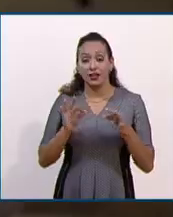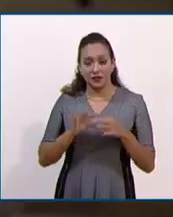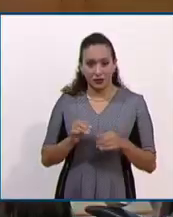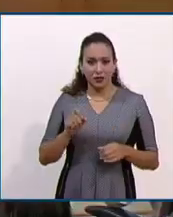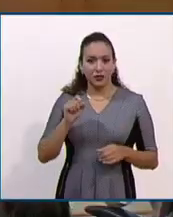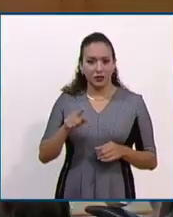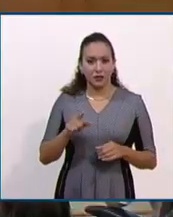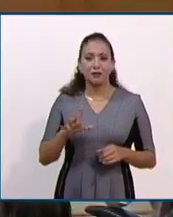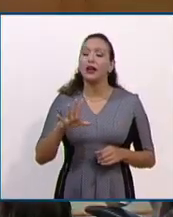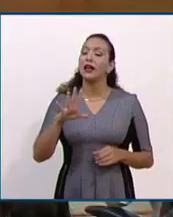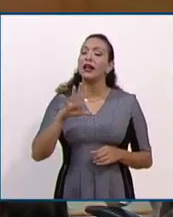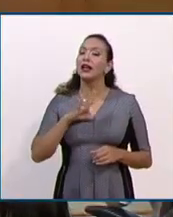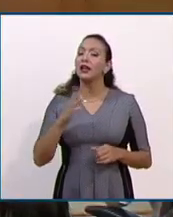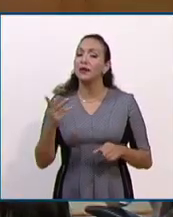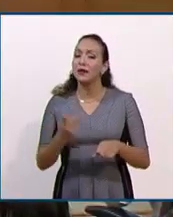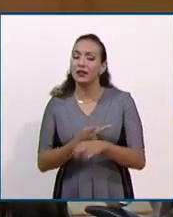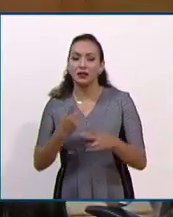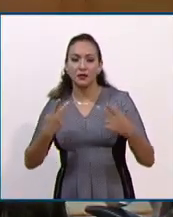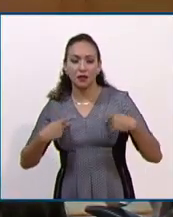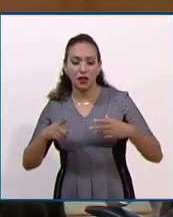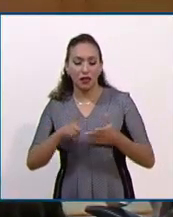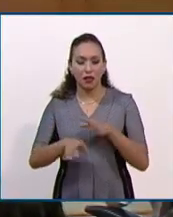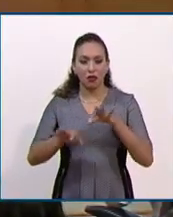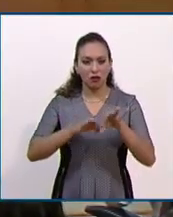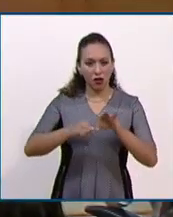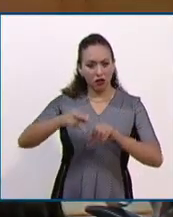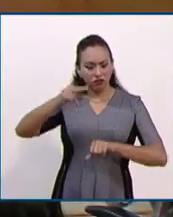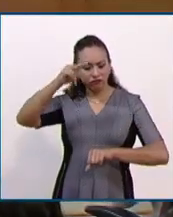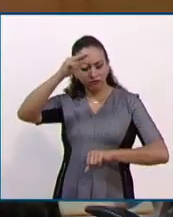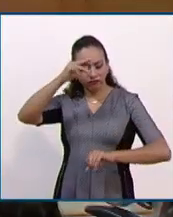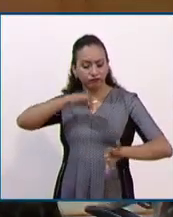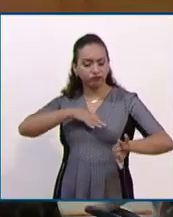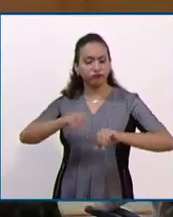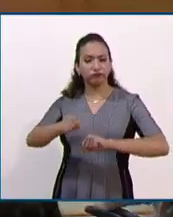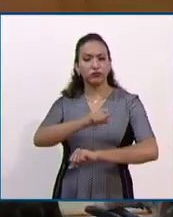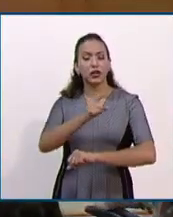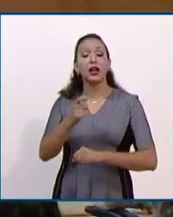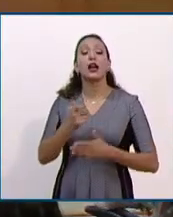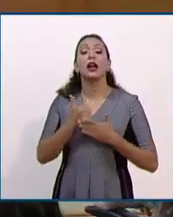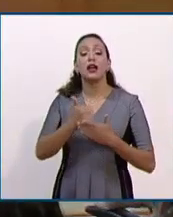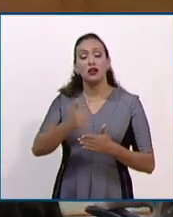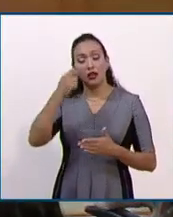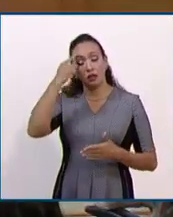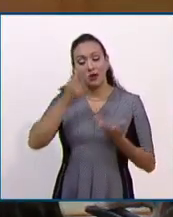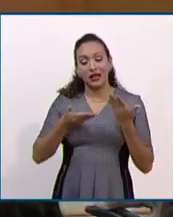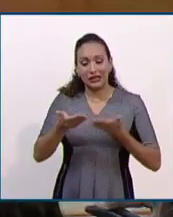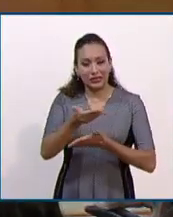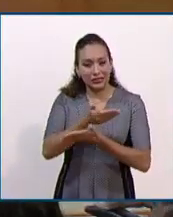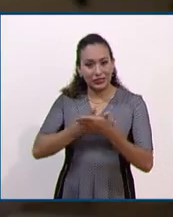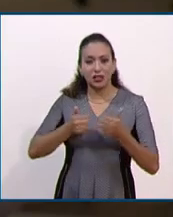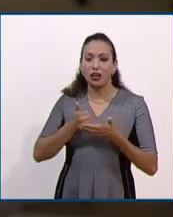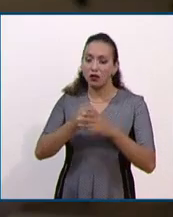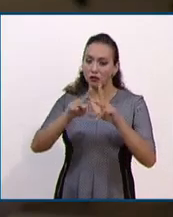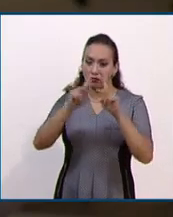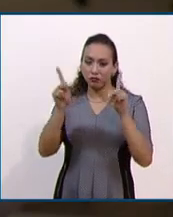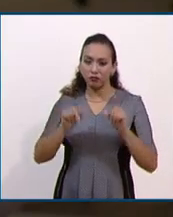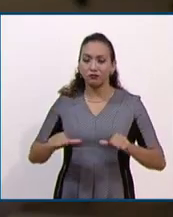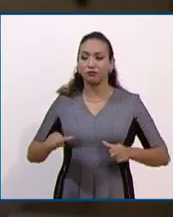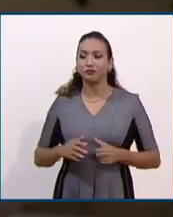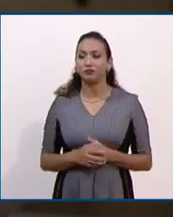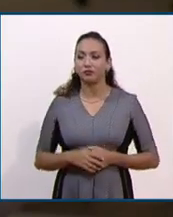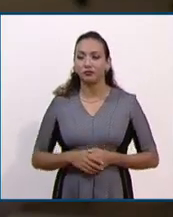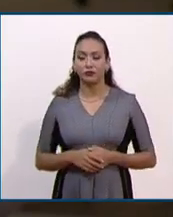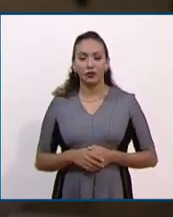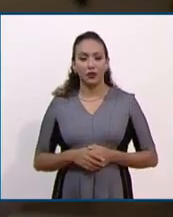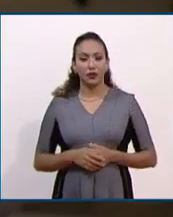la templanza y la sabiduría como condición indispensable para garantizar la vocación de servicio y la paz. No puede